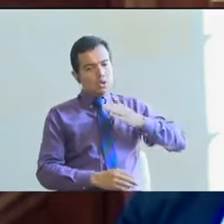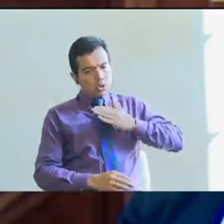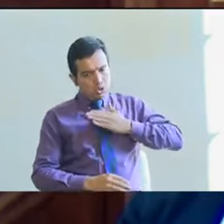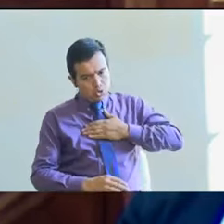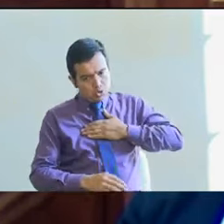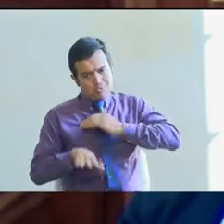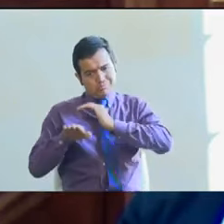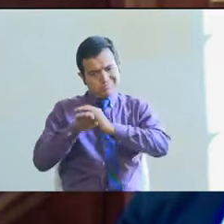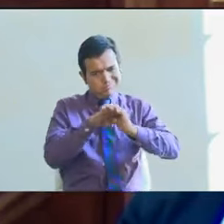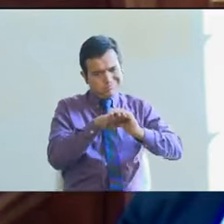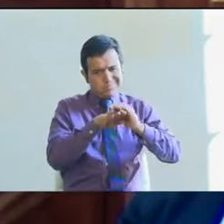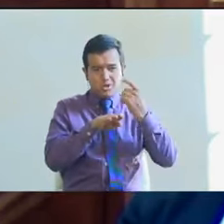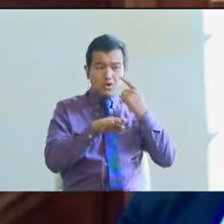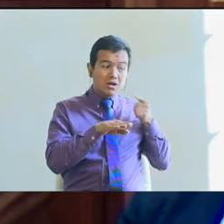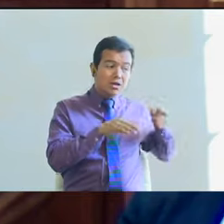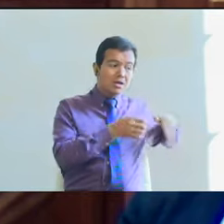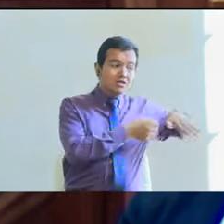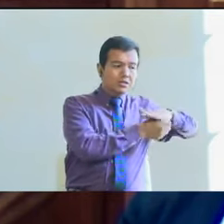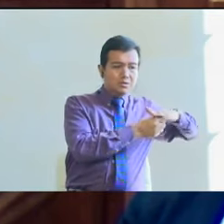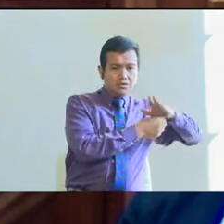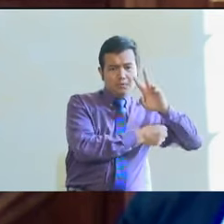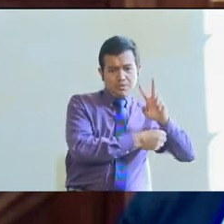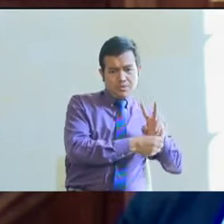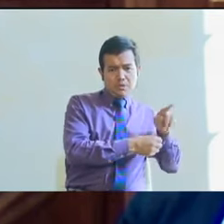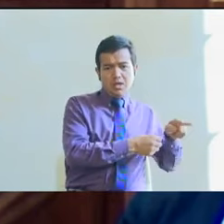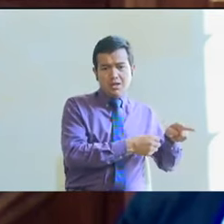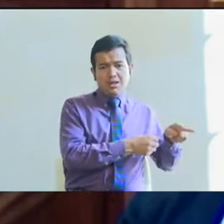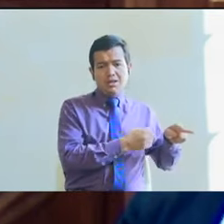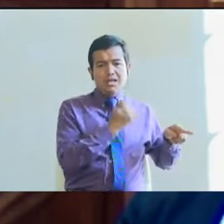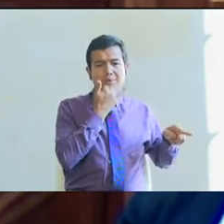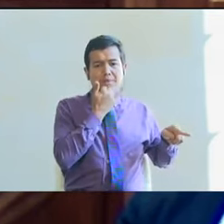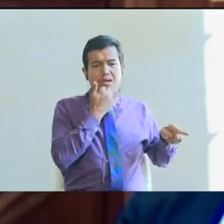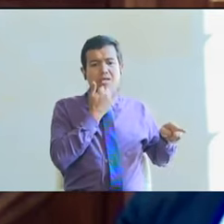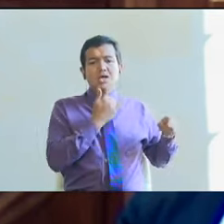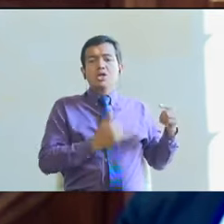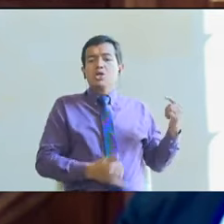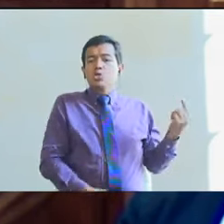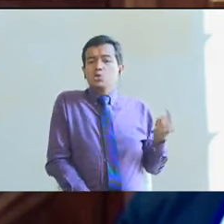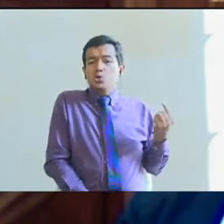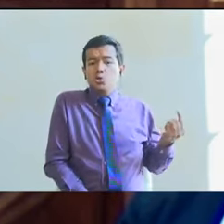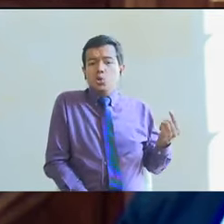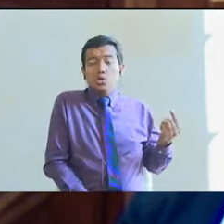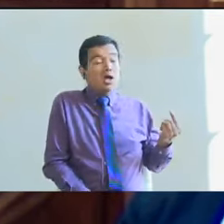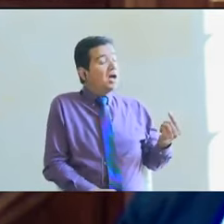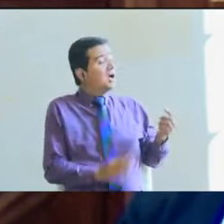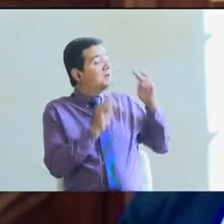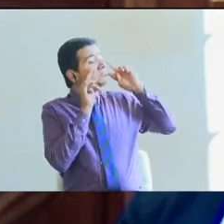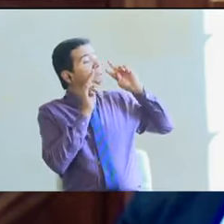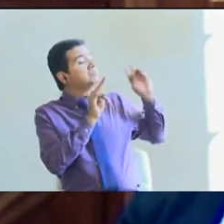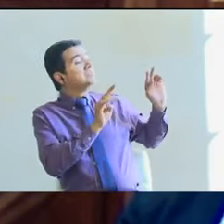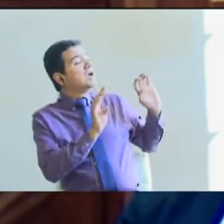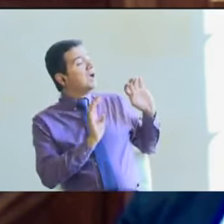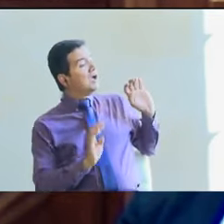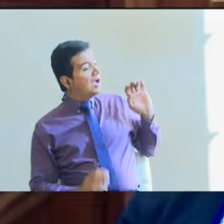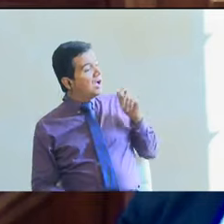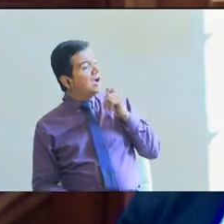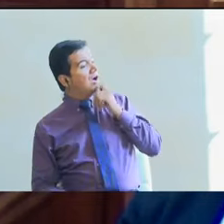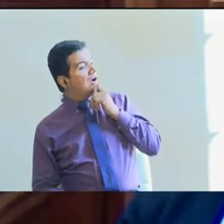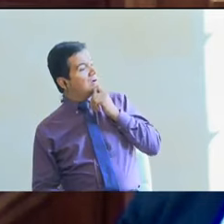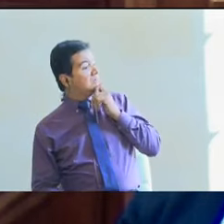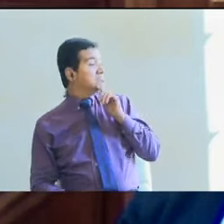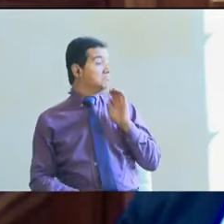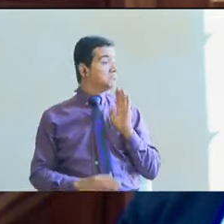a que lo que está ocurriendo en Venezuela no solamente parezca que es ustedes tengan que poner la bva en